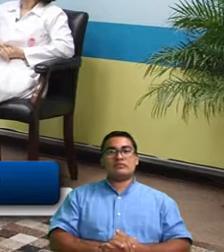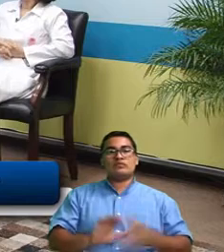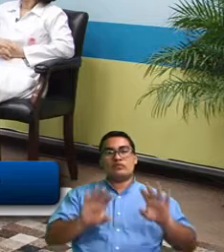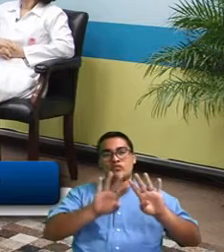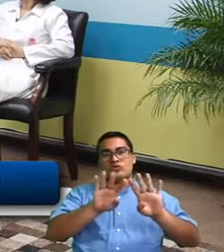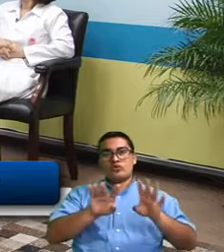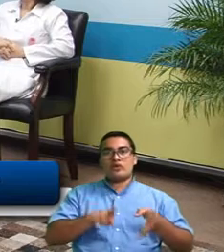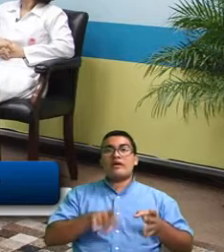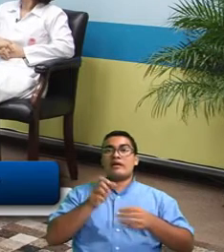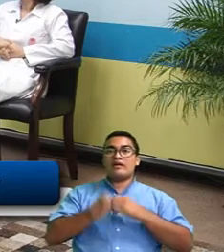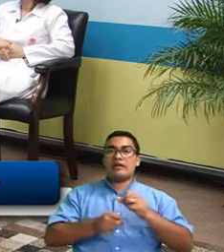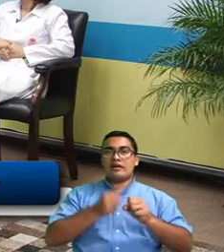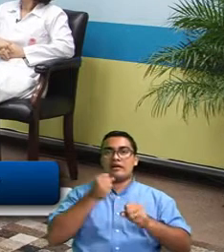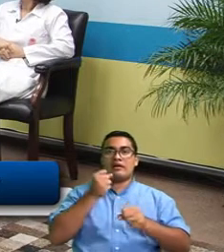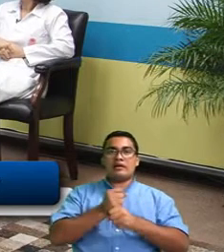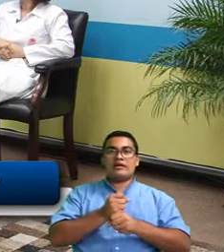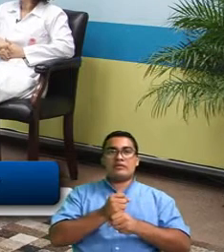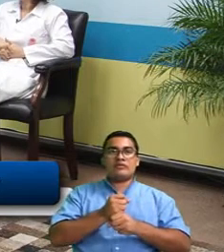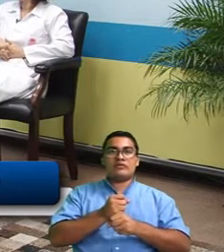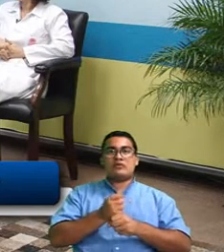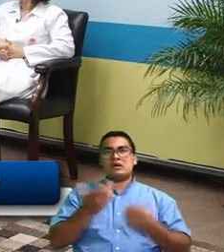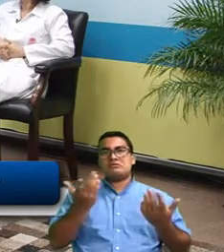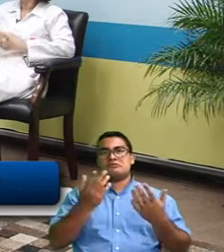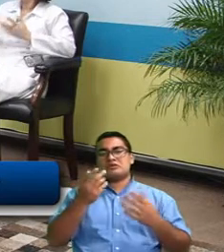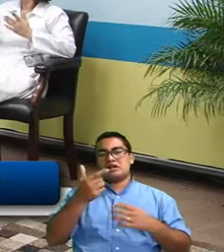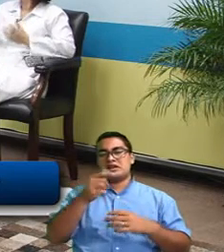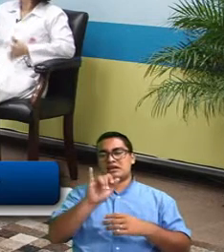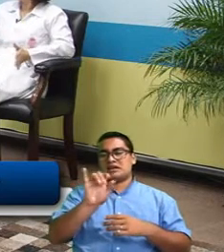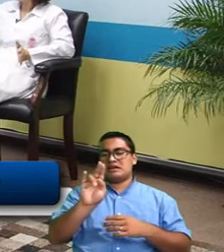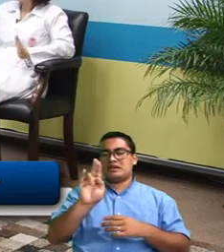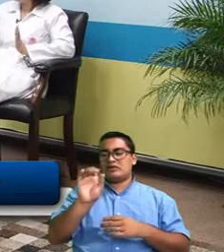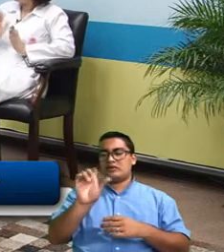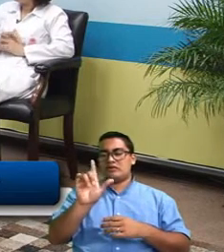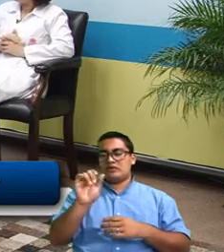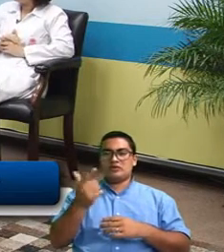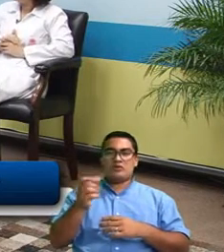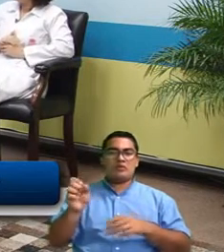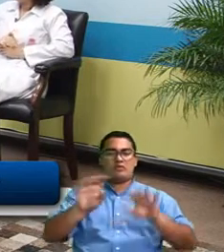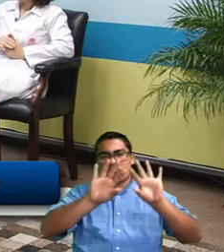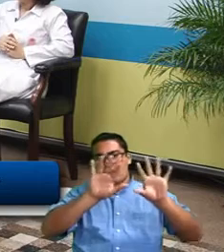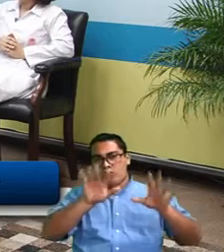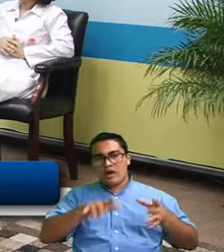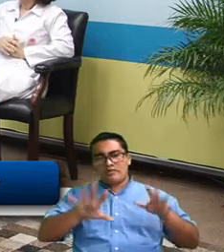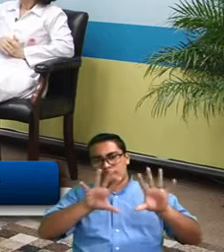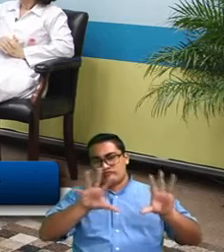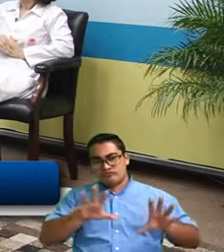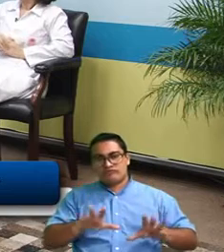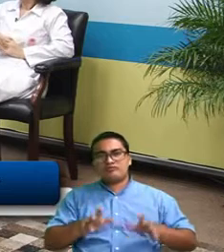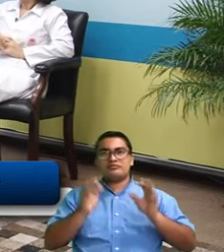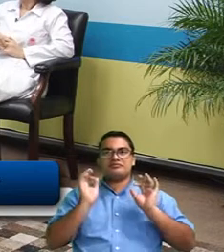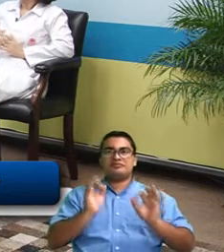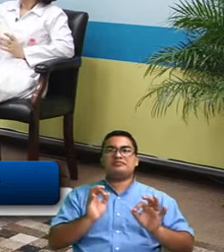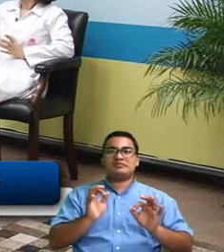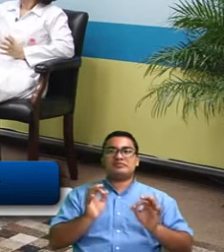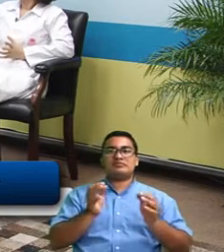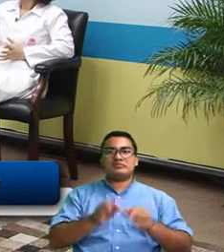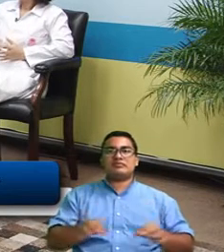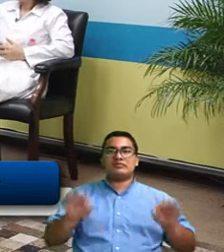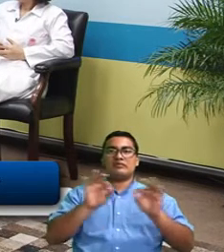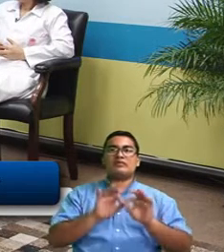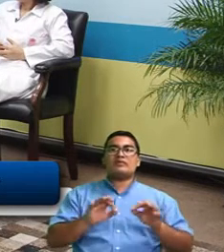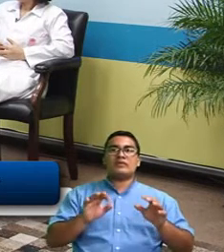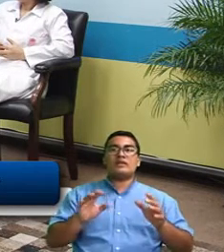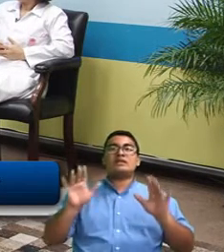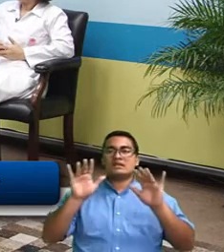recomendable que cada año vaya donde su ginecólogo o ginecóloga para que le haga un chequeo general, y más cuando uno va a establecer una